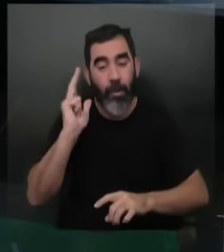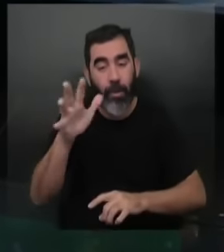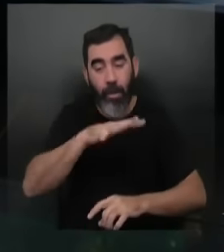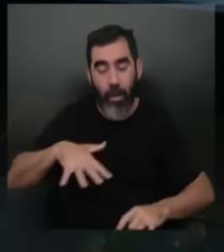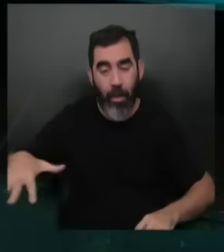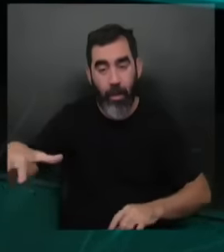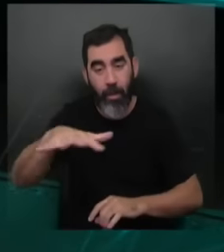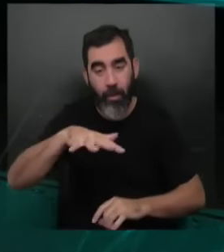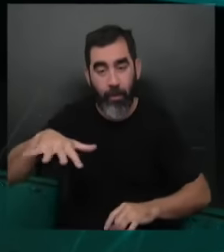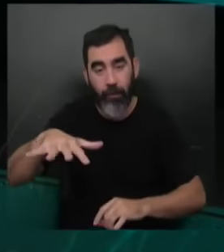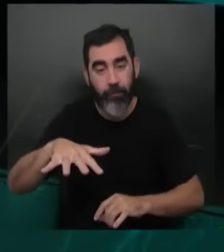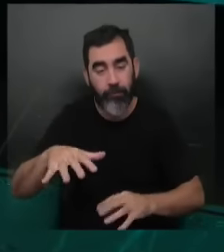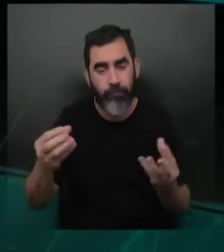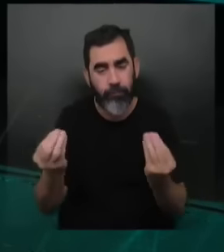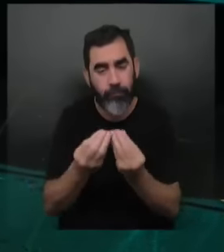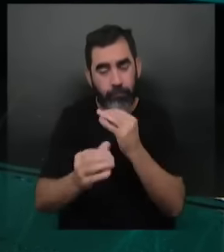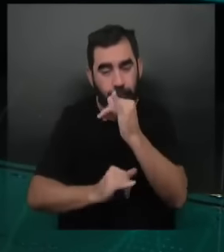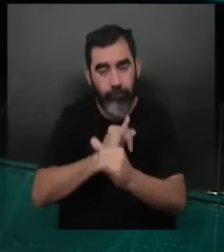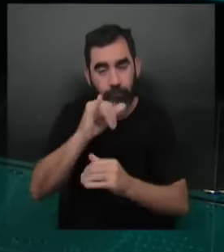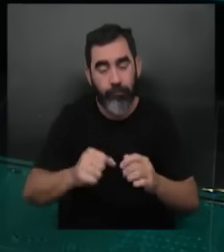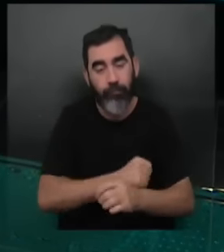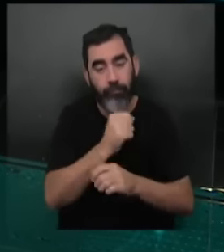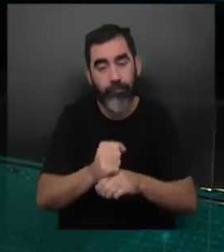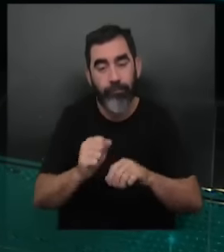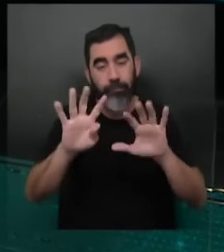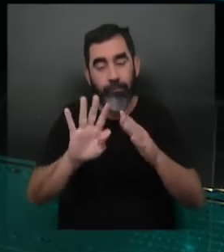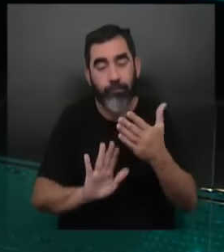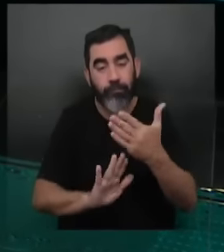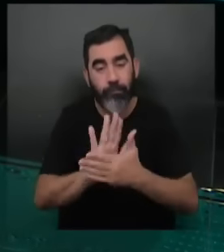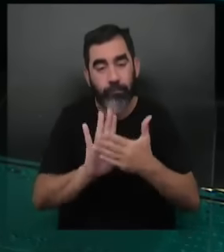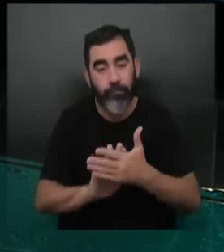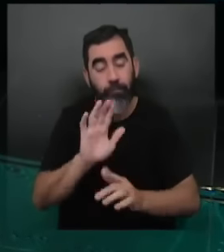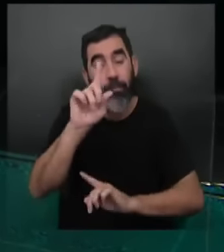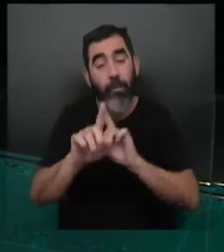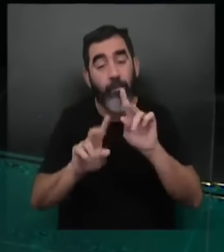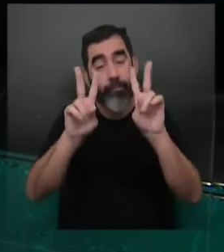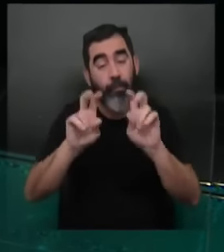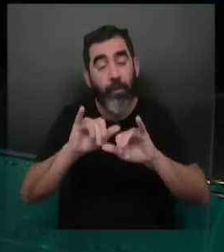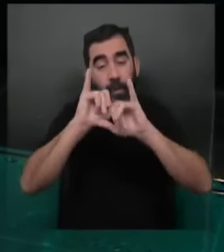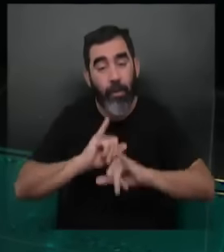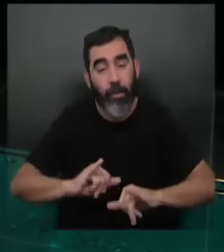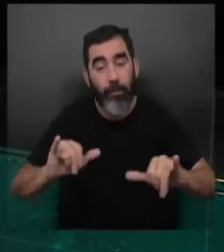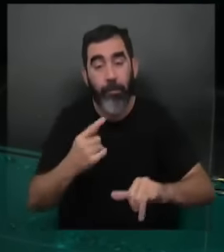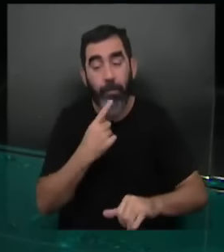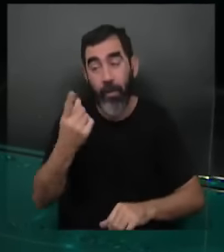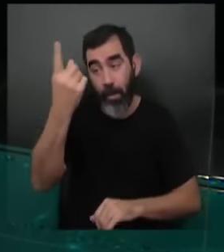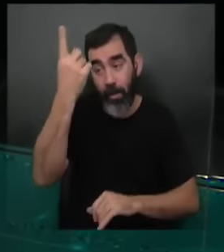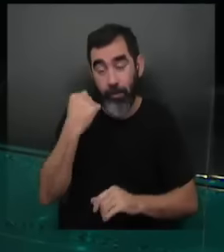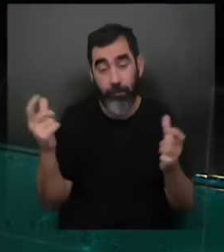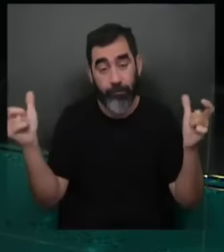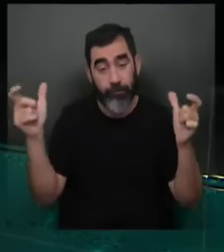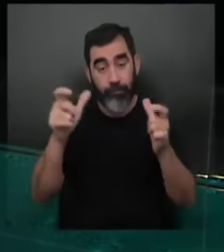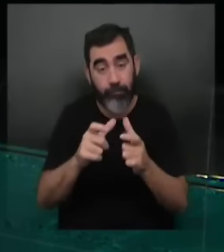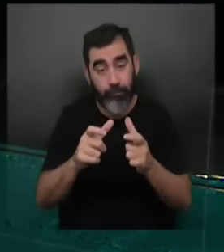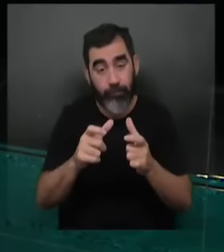la madrugada Tenemos muchos temas para compartir con ustedes hasta las 9 de la mañana y algunas tienen que ver con la campaña porque ayer se re